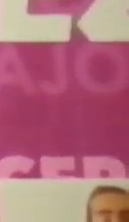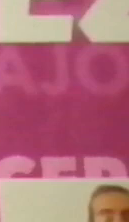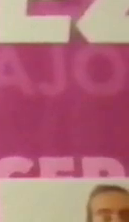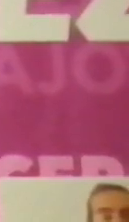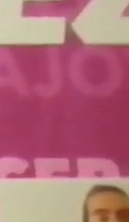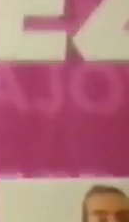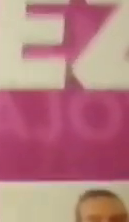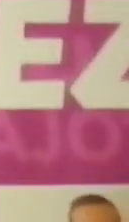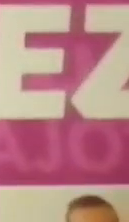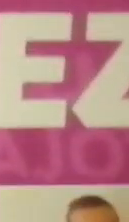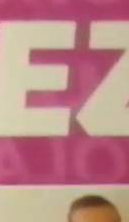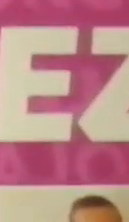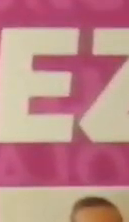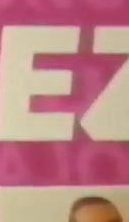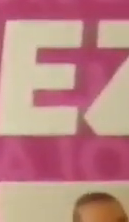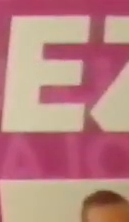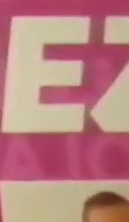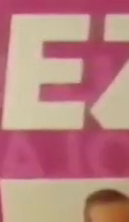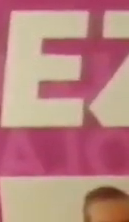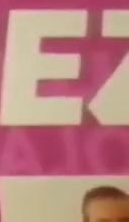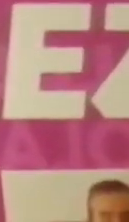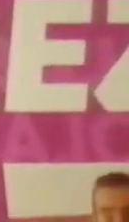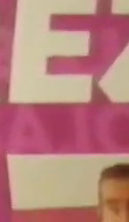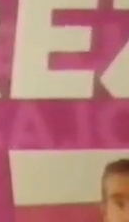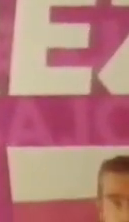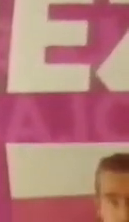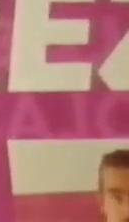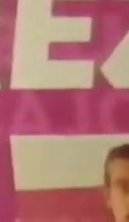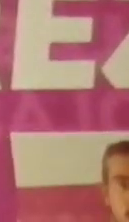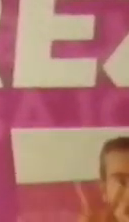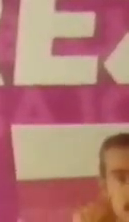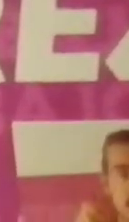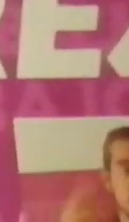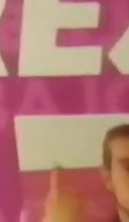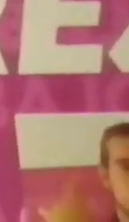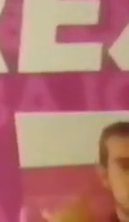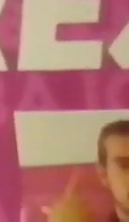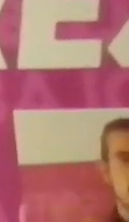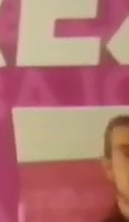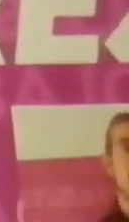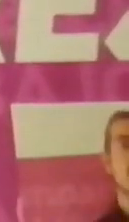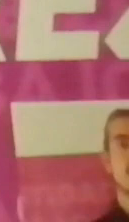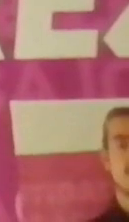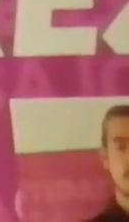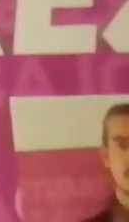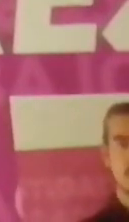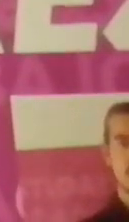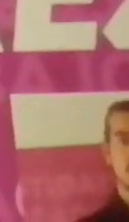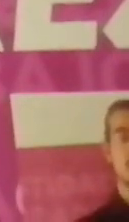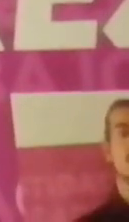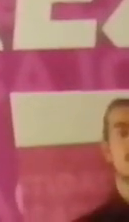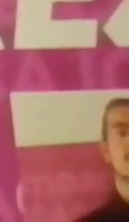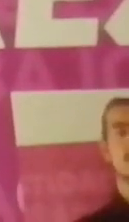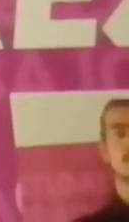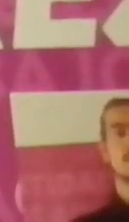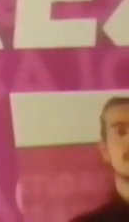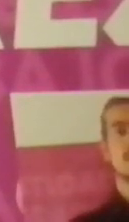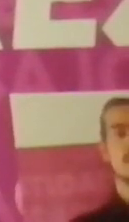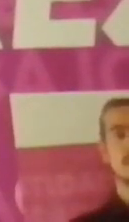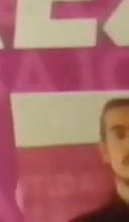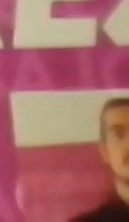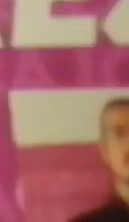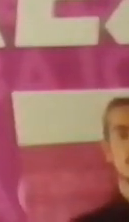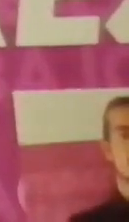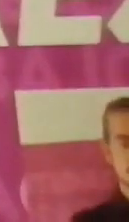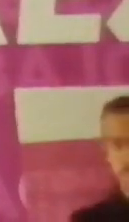Hola, buenos días, tengan todos ustedes. Gracias a todos los medios de comunicación que nos acompañan. Un saludo a toda la gente que nos está viendo por